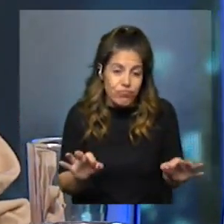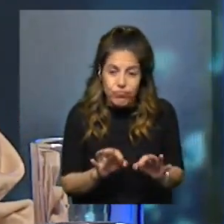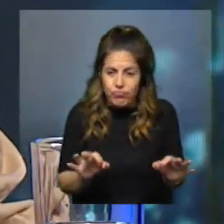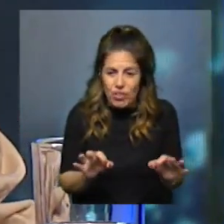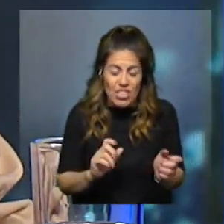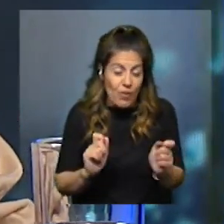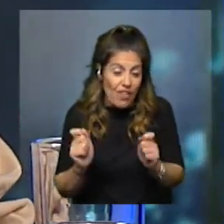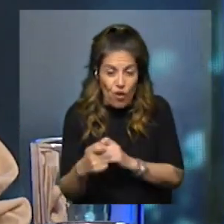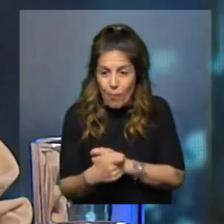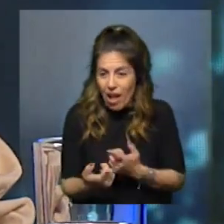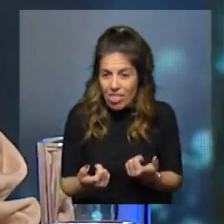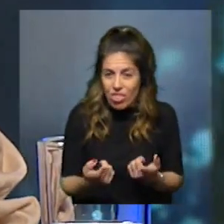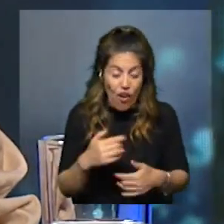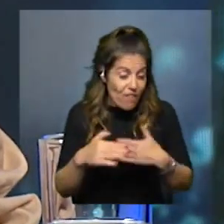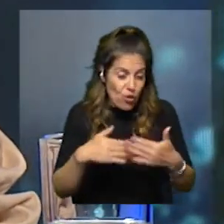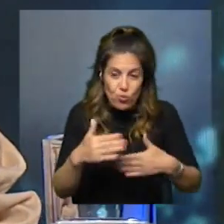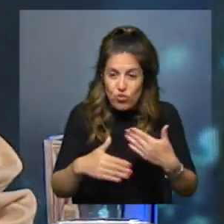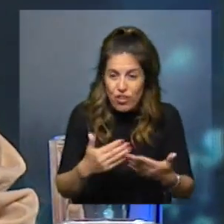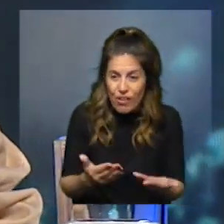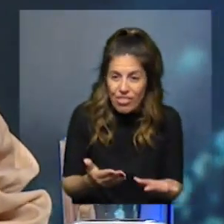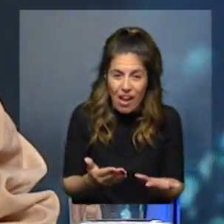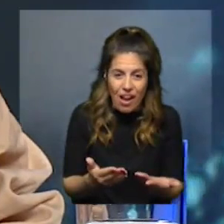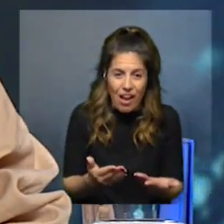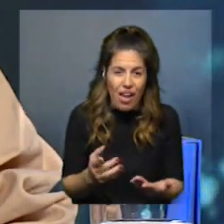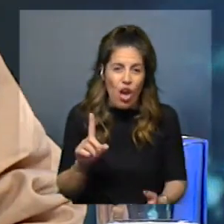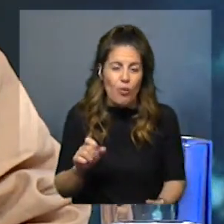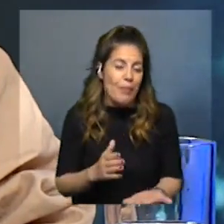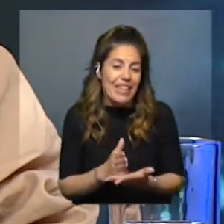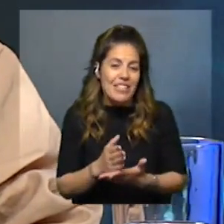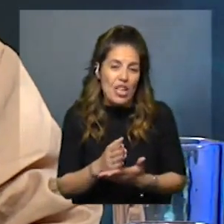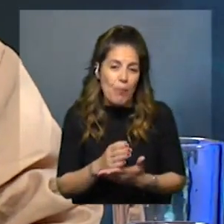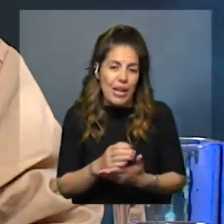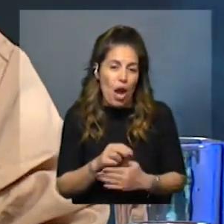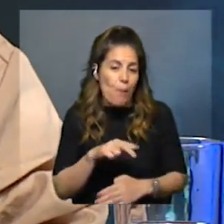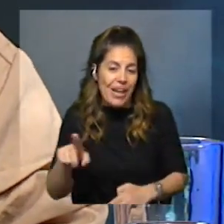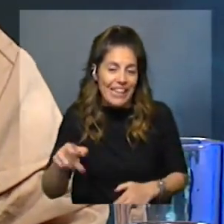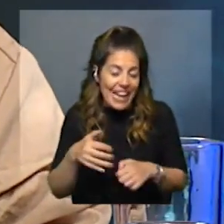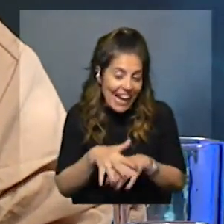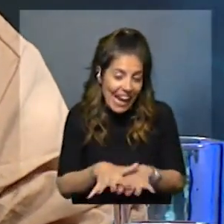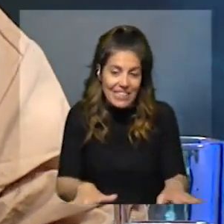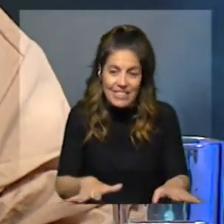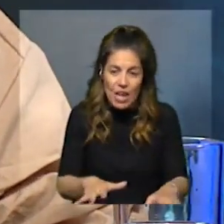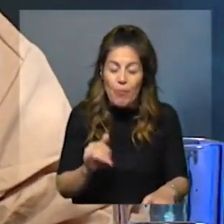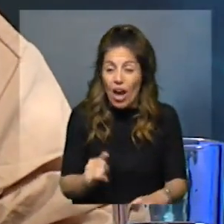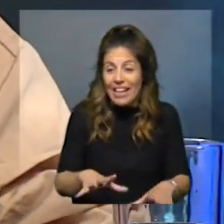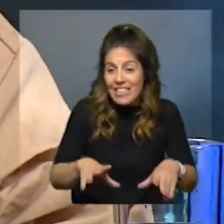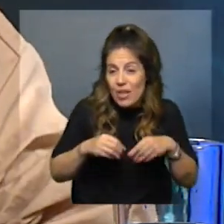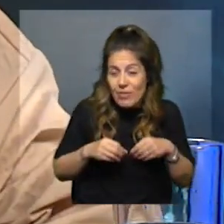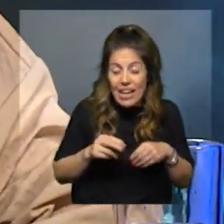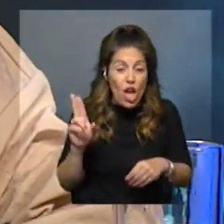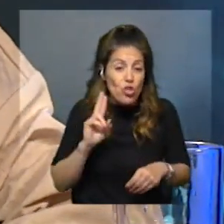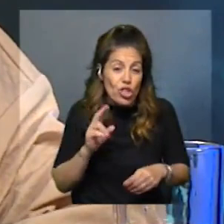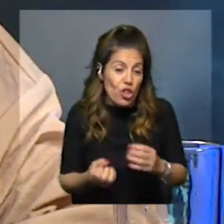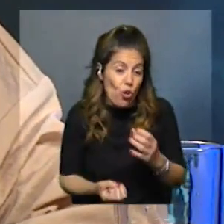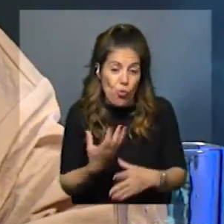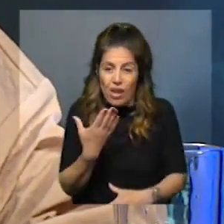Se va transformando. Se va transformando, evoluciona. Entonces, obviamente que siempre vamos a mantener nuestras raíces, pero tenés que aceptar que van a aparecer sonidos nuevos.